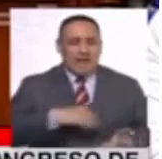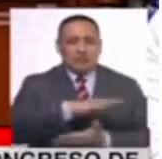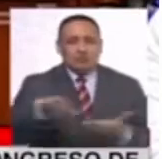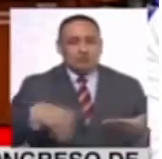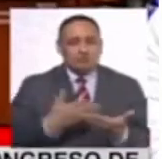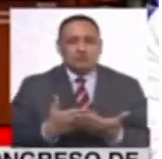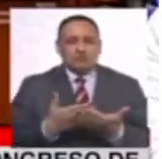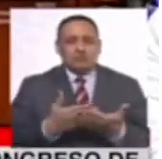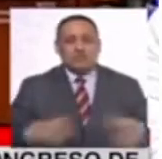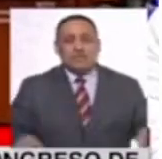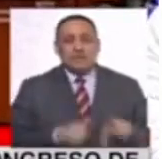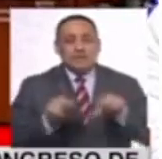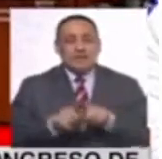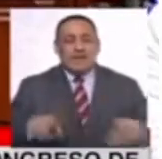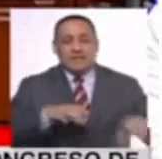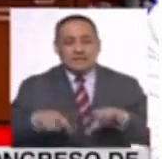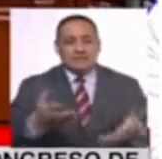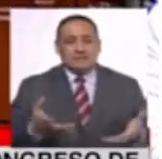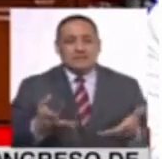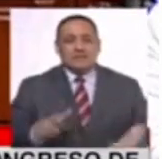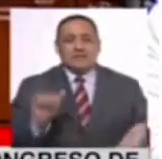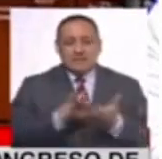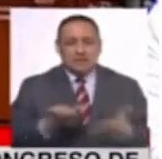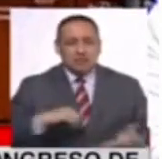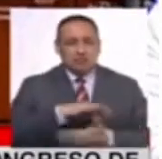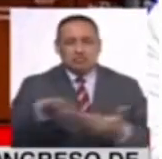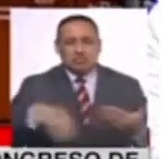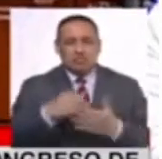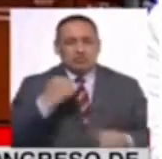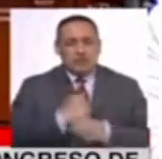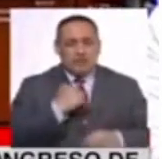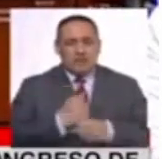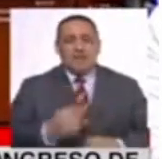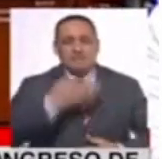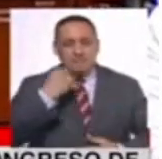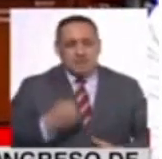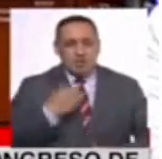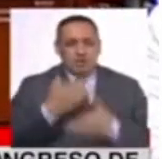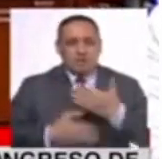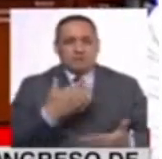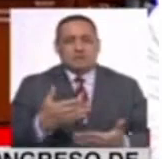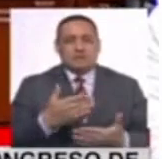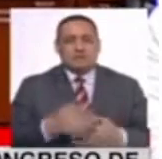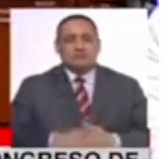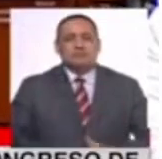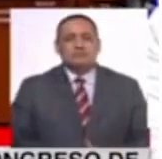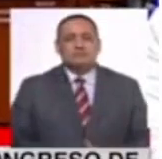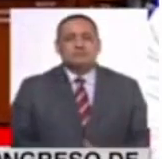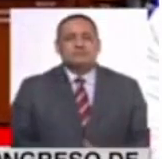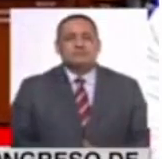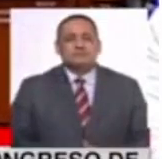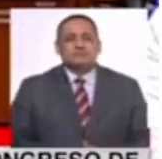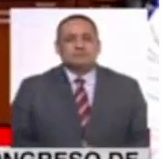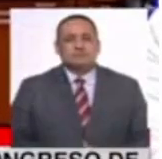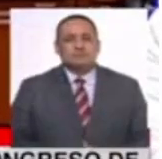todos y hacer que todo funcione de la mejor forma posible.